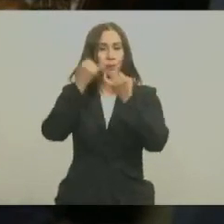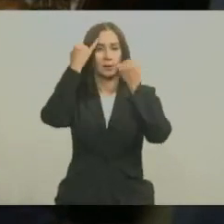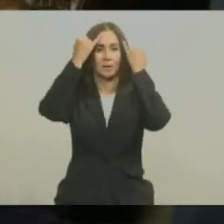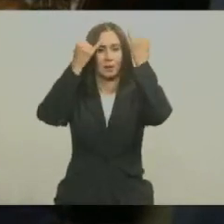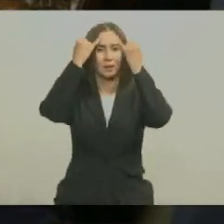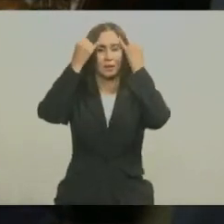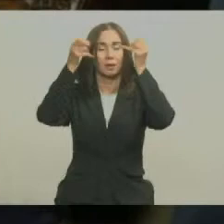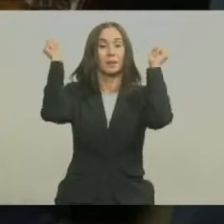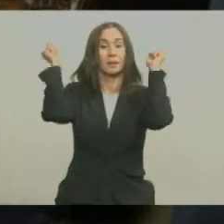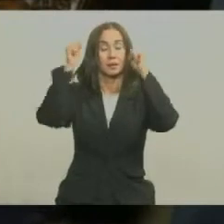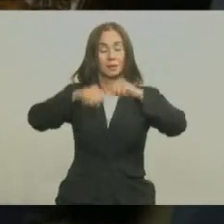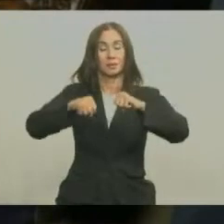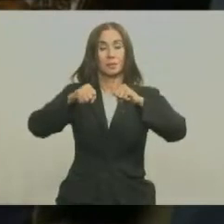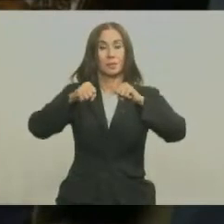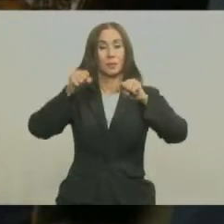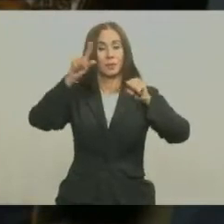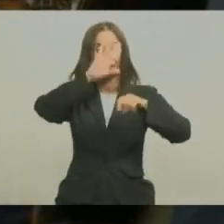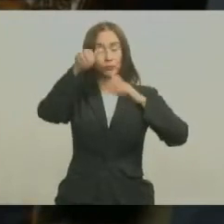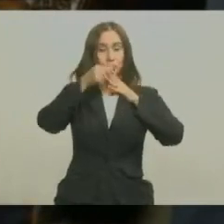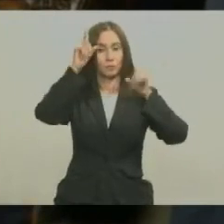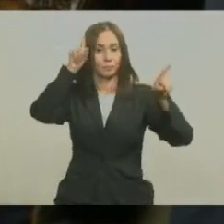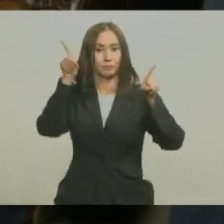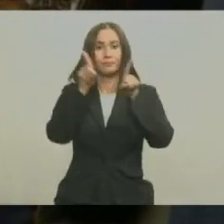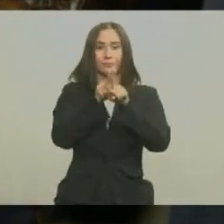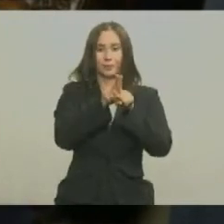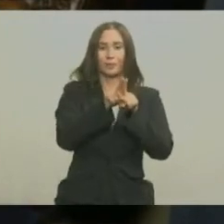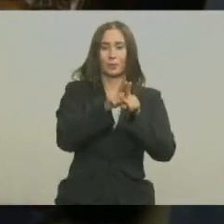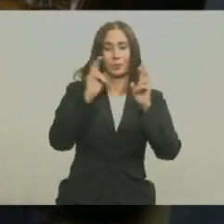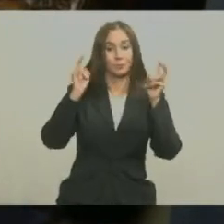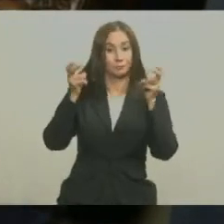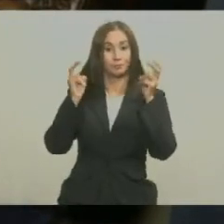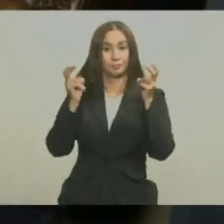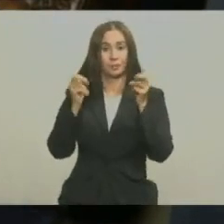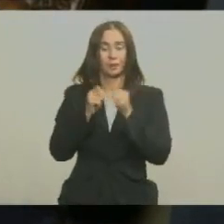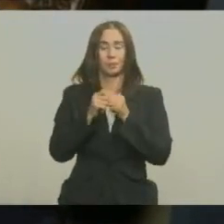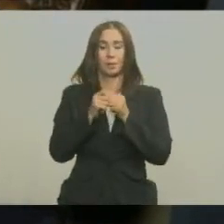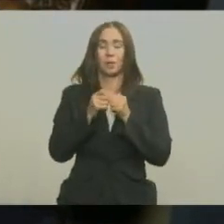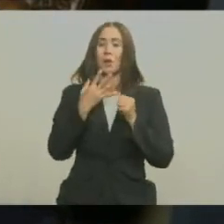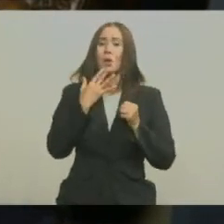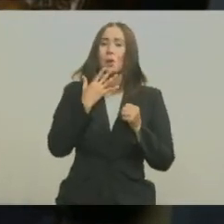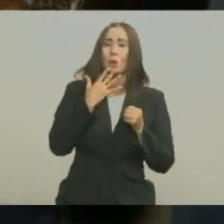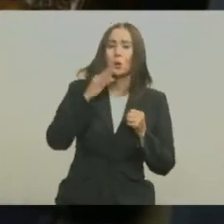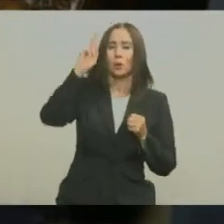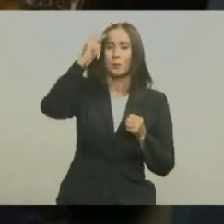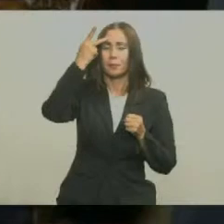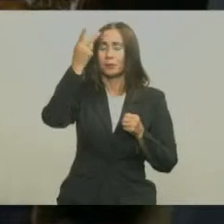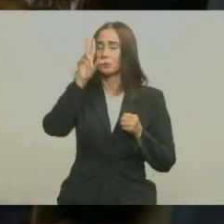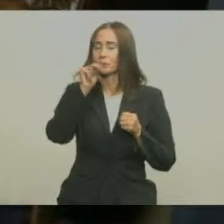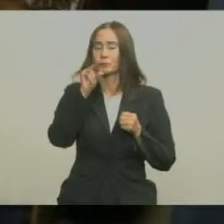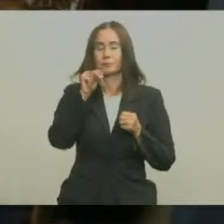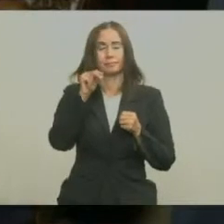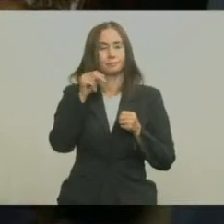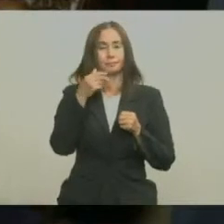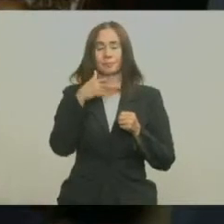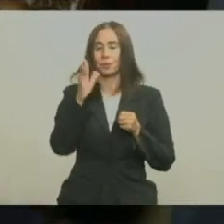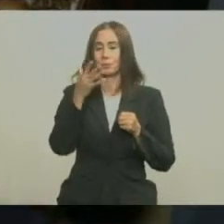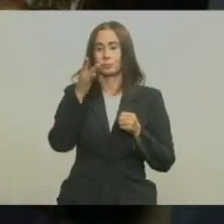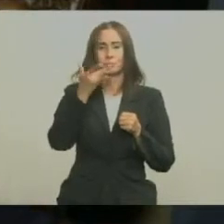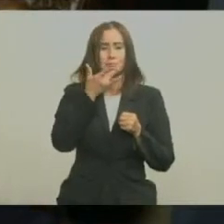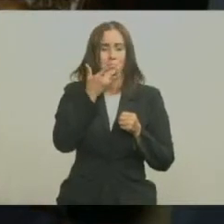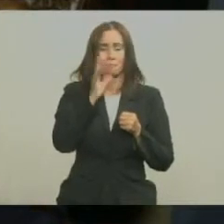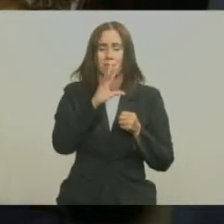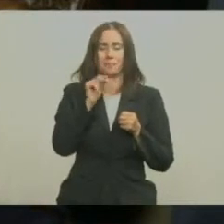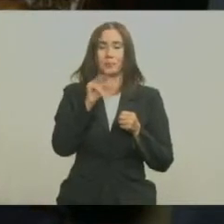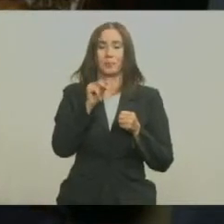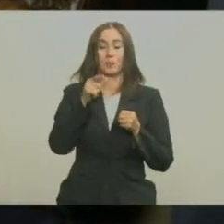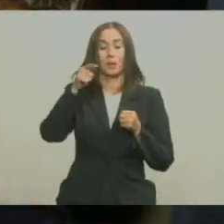que es posible ponernos de acuerdo en temas comunes. Acá no hay banderías políticas absolutamente ninguna